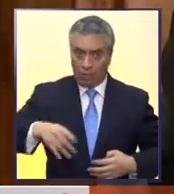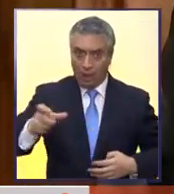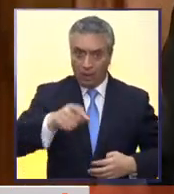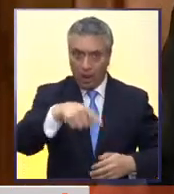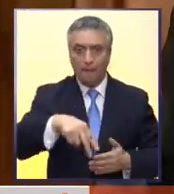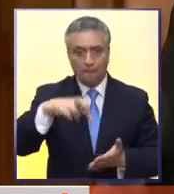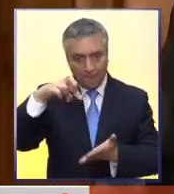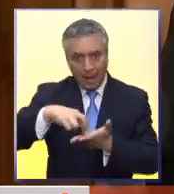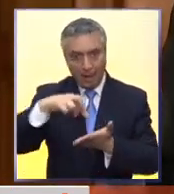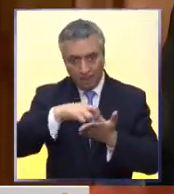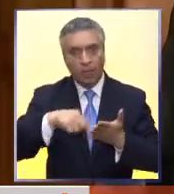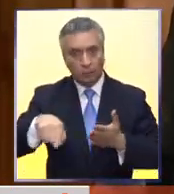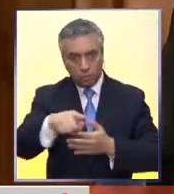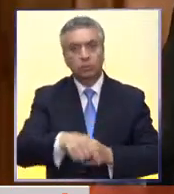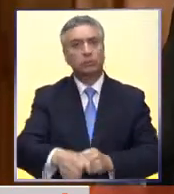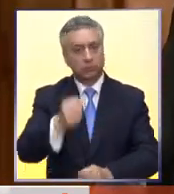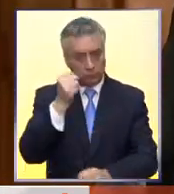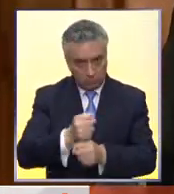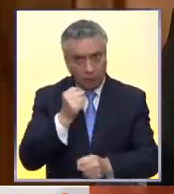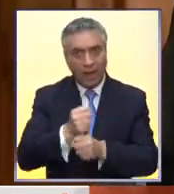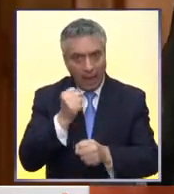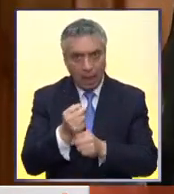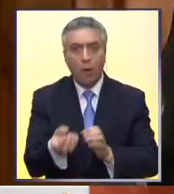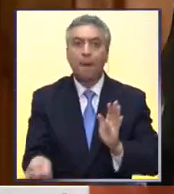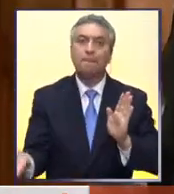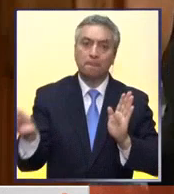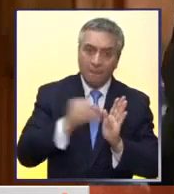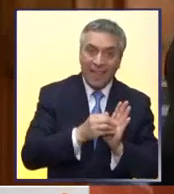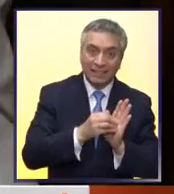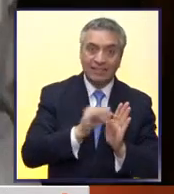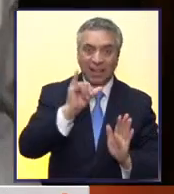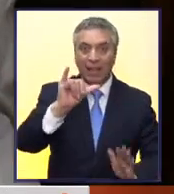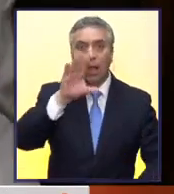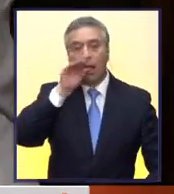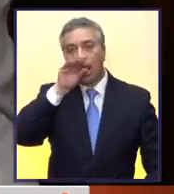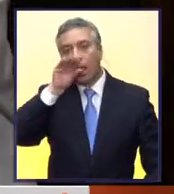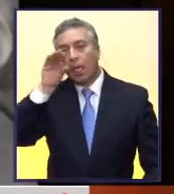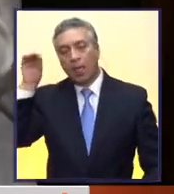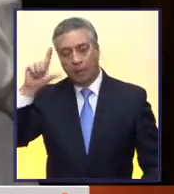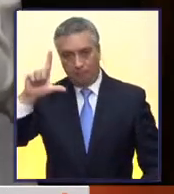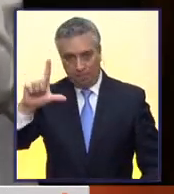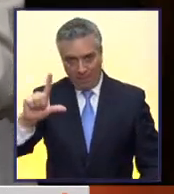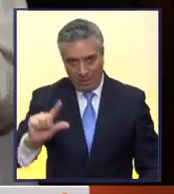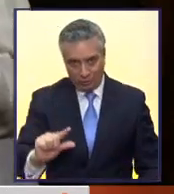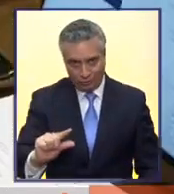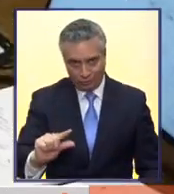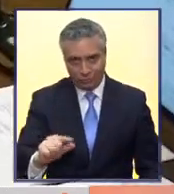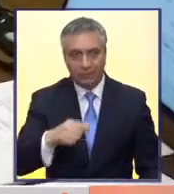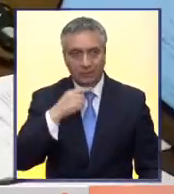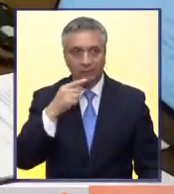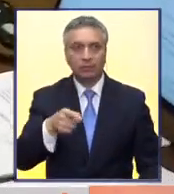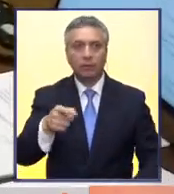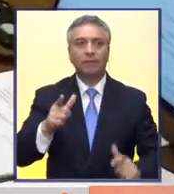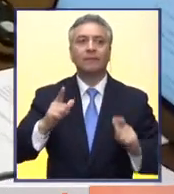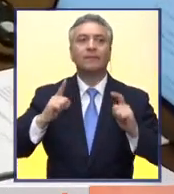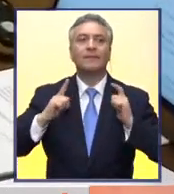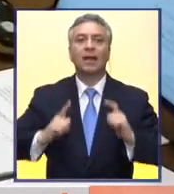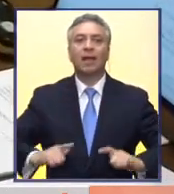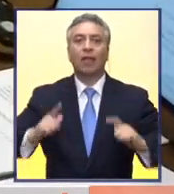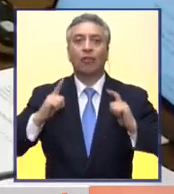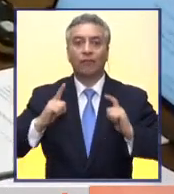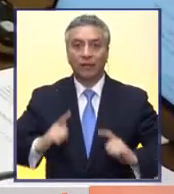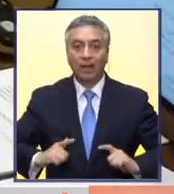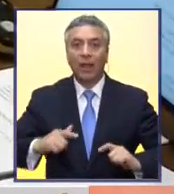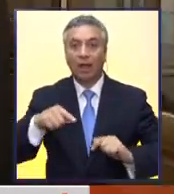parlamentarios trabajemos más y hablemos menos. Feriado extendido para los diputados que retomarán sus funciones